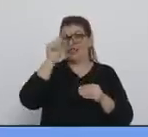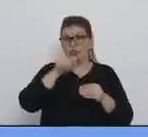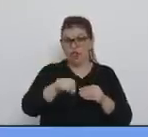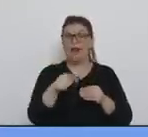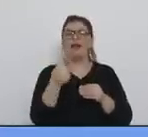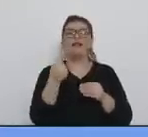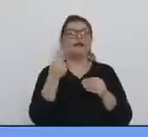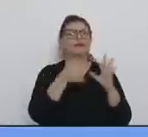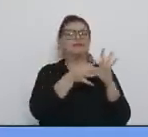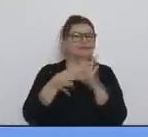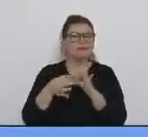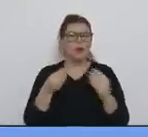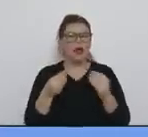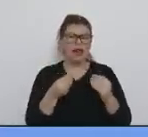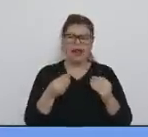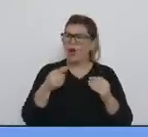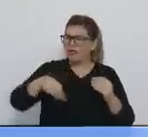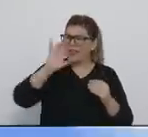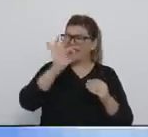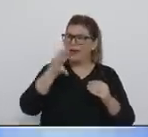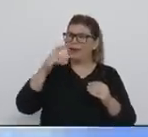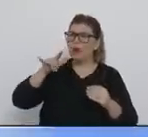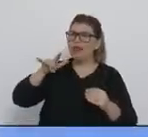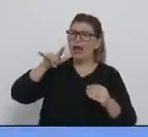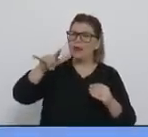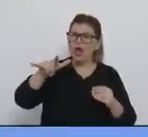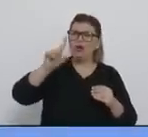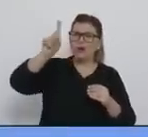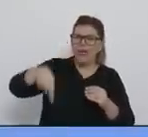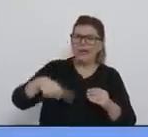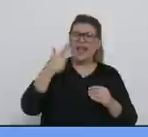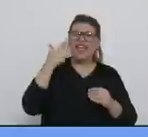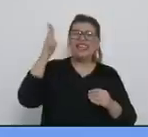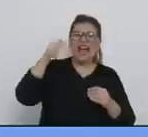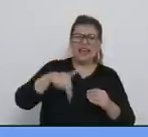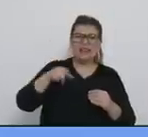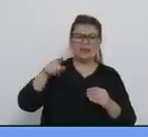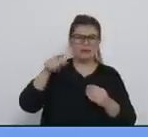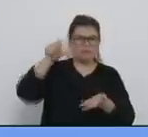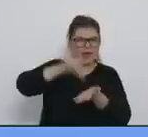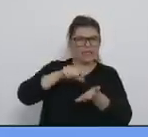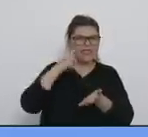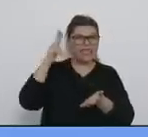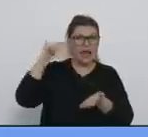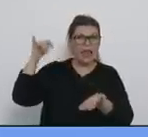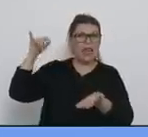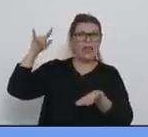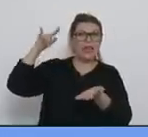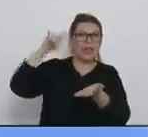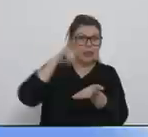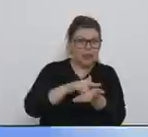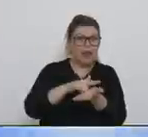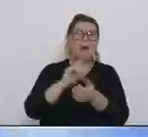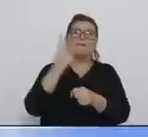entonces si están al tanto de un avión iraní si están al tanto de un avión iraní que aterrizó primero